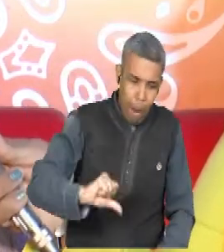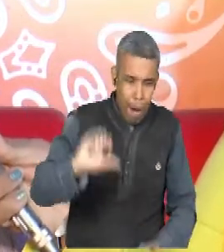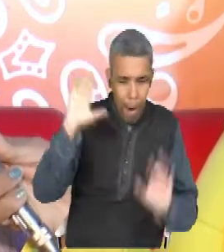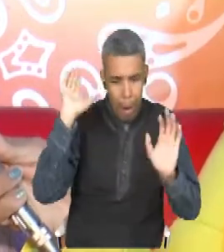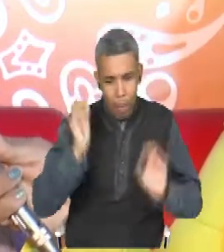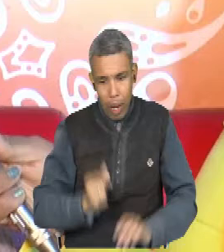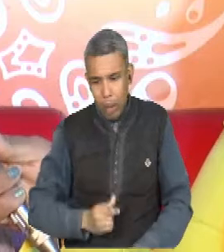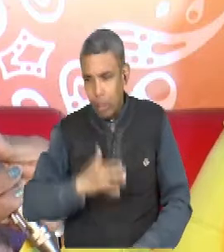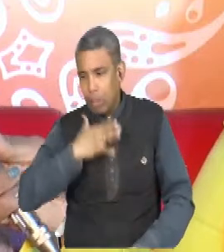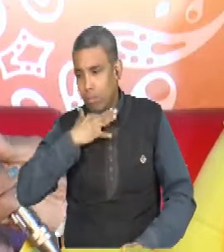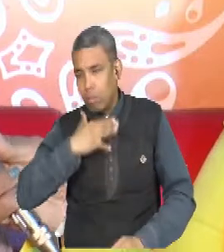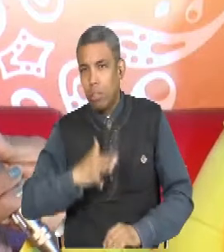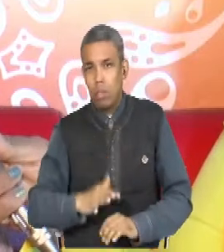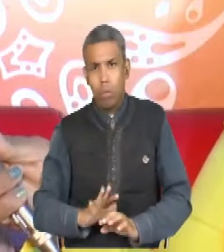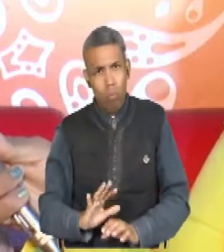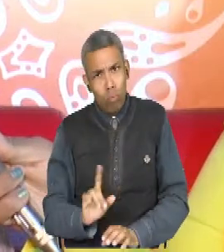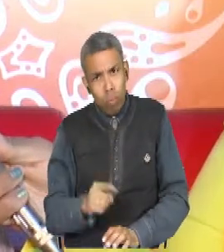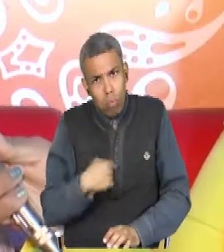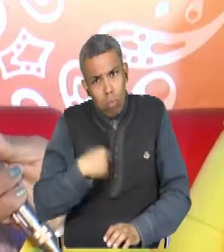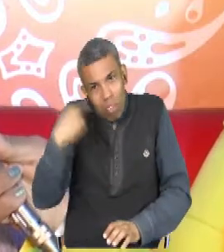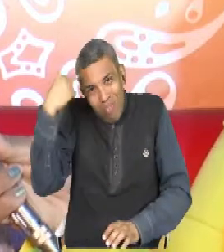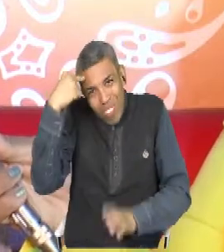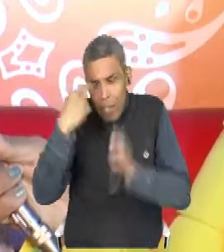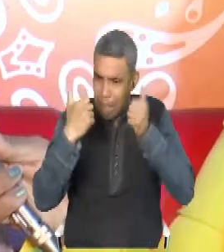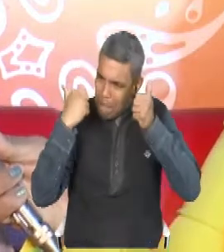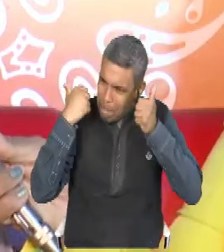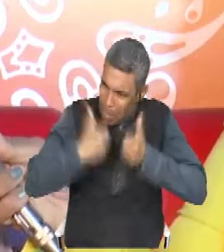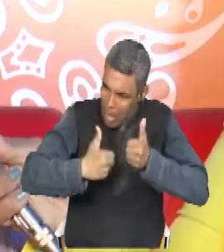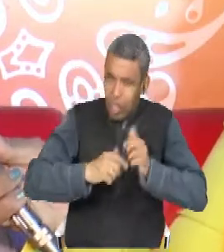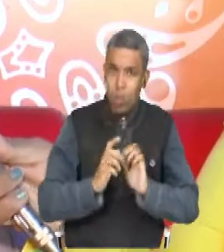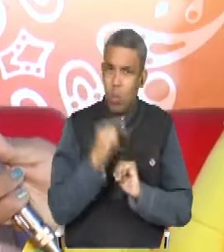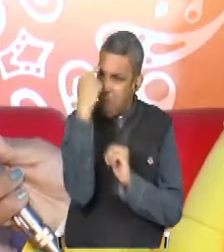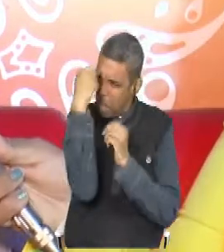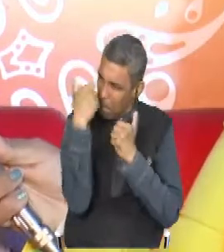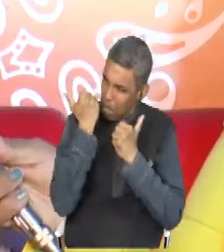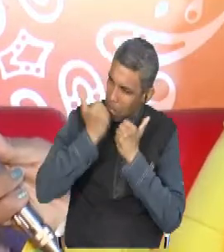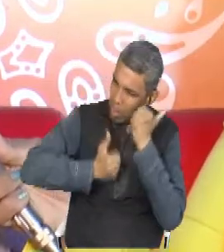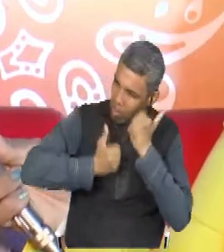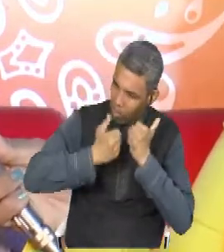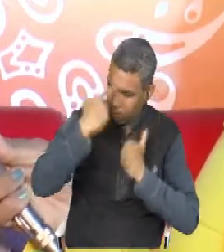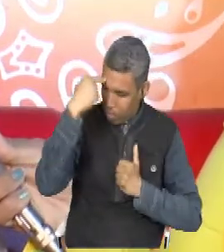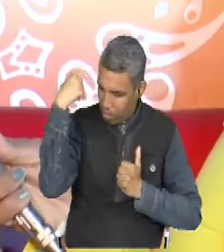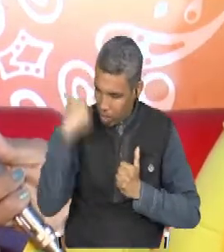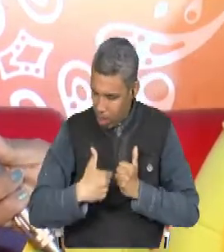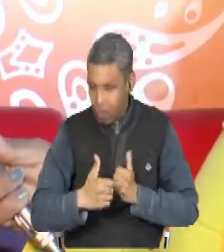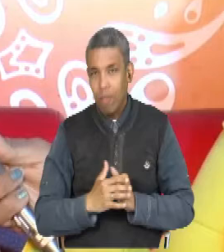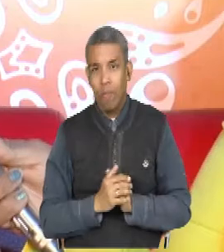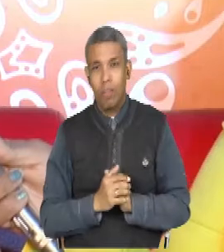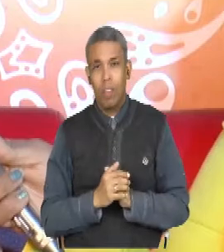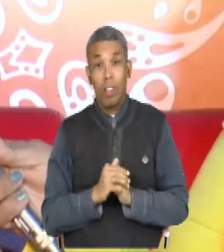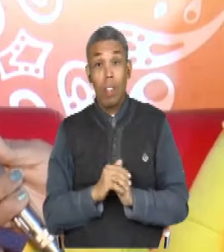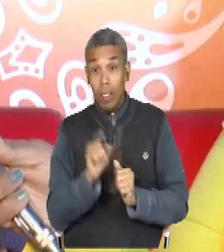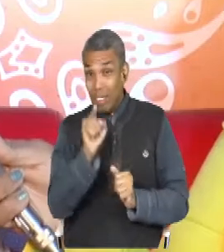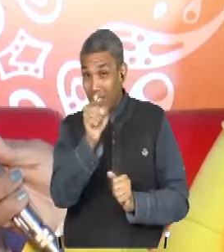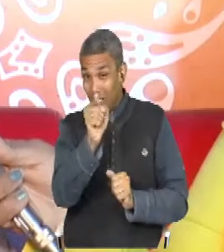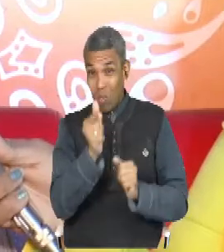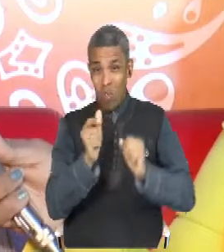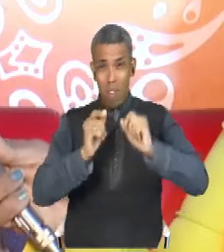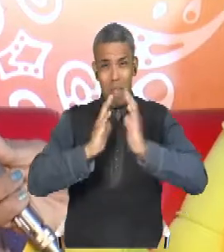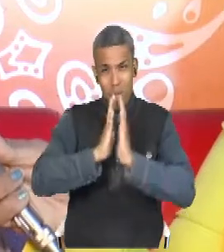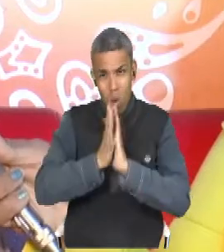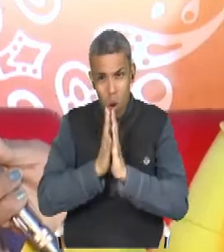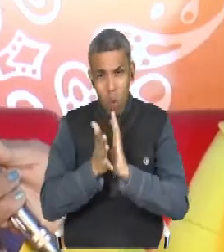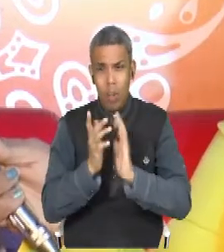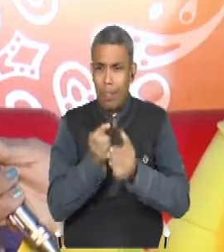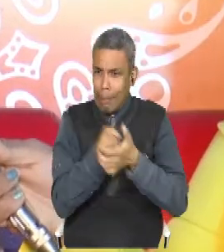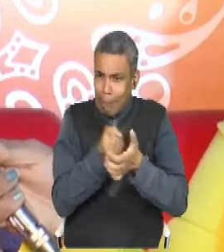ir. Yo tengo el positivismo y sé que Barranca Bermeja es una tierra de triunfadores y felicito a todos esos empresarios que están dándole